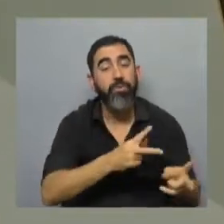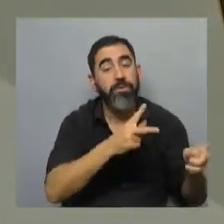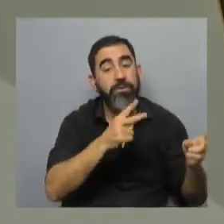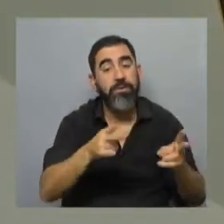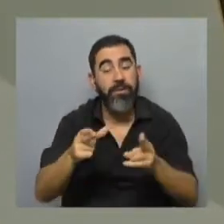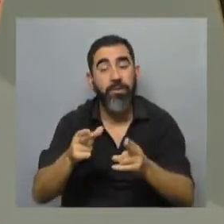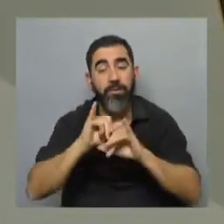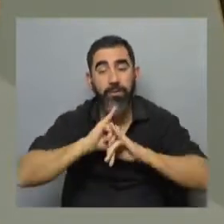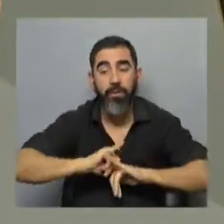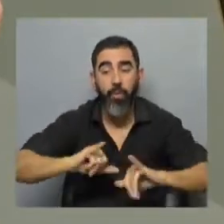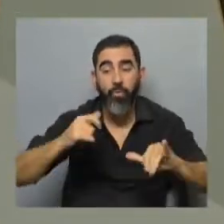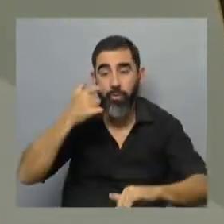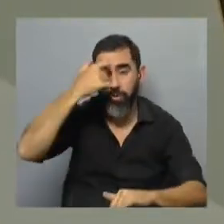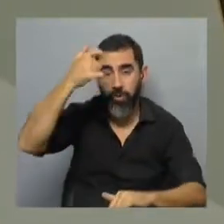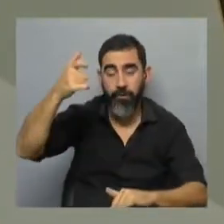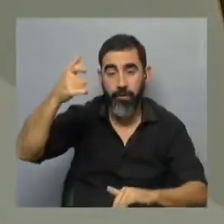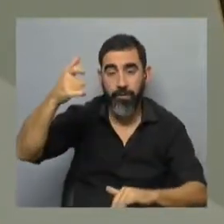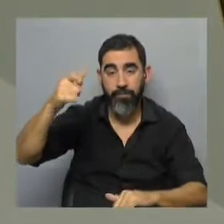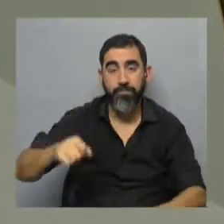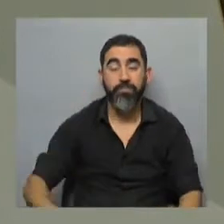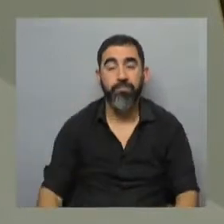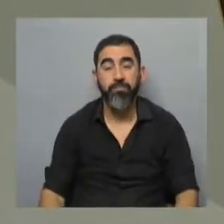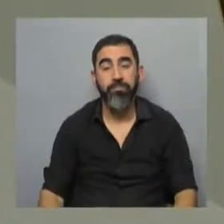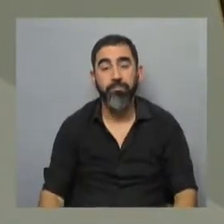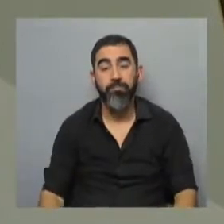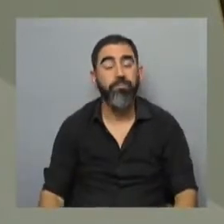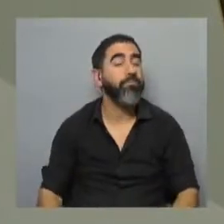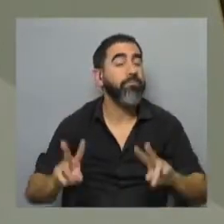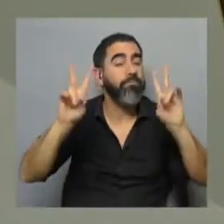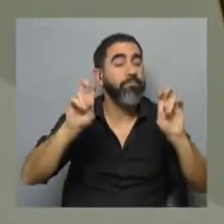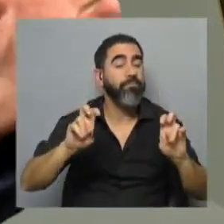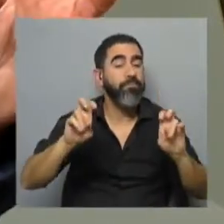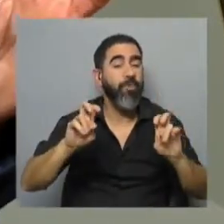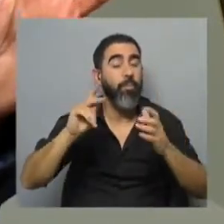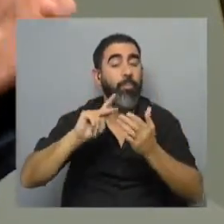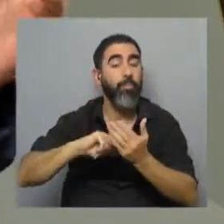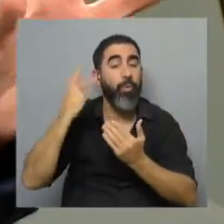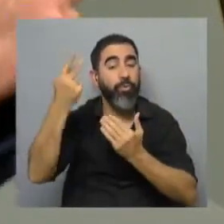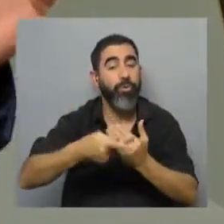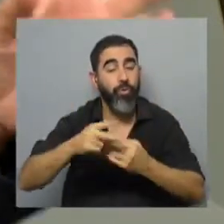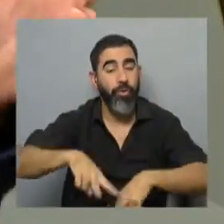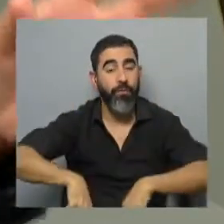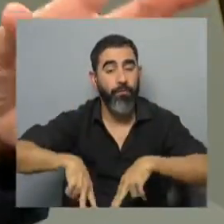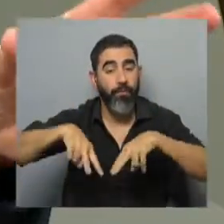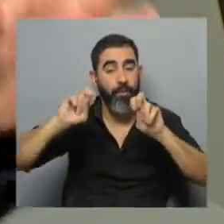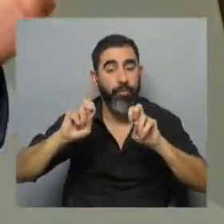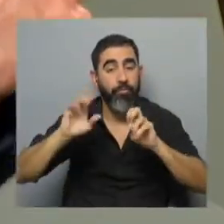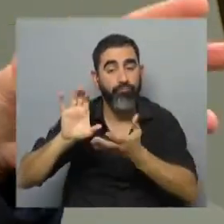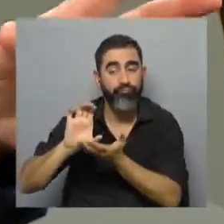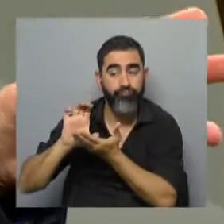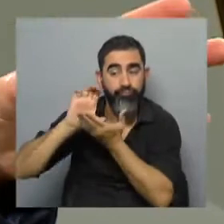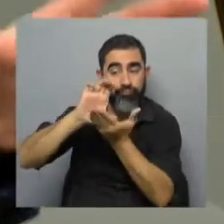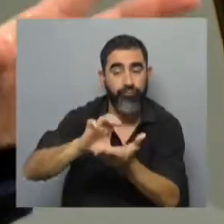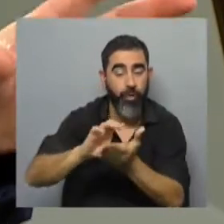de divulgación científica que tiene que ver con, por un lado, los proyectos de investigadores que fueron financiados